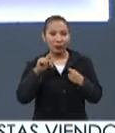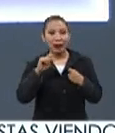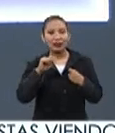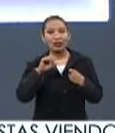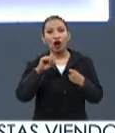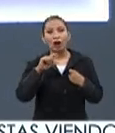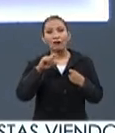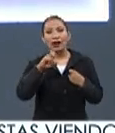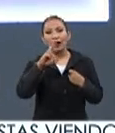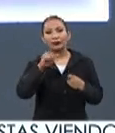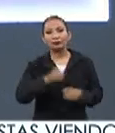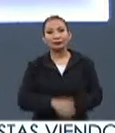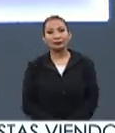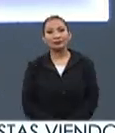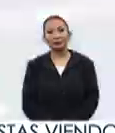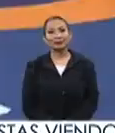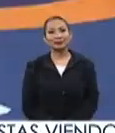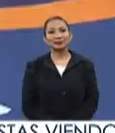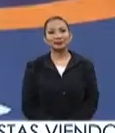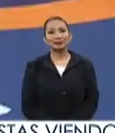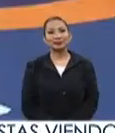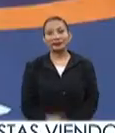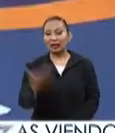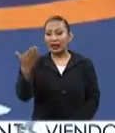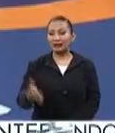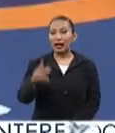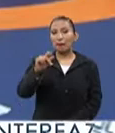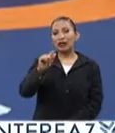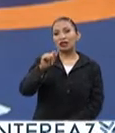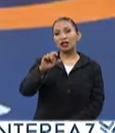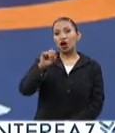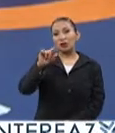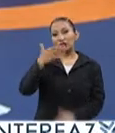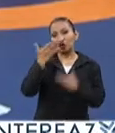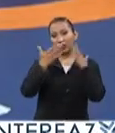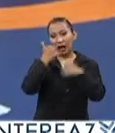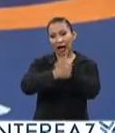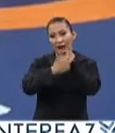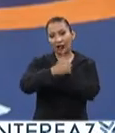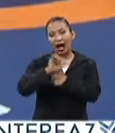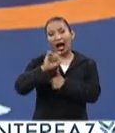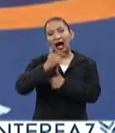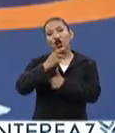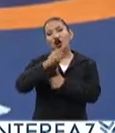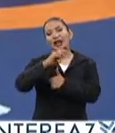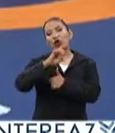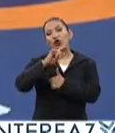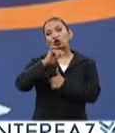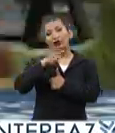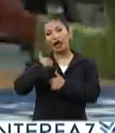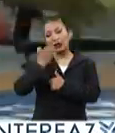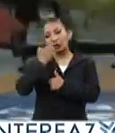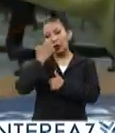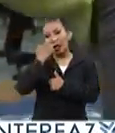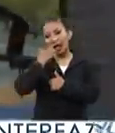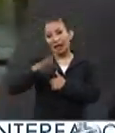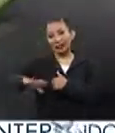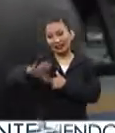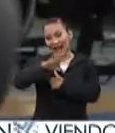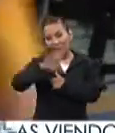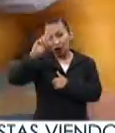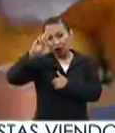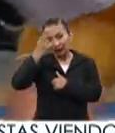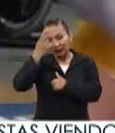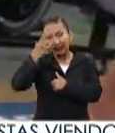Pati Olvera. Muy bien. Ella es Patricia Olvera, estudiante de la carrera de arboricultura en la Facultad de Ciencias Ambientales de